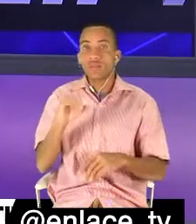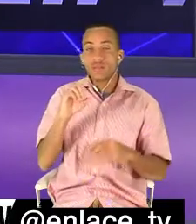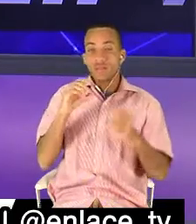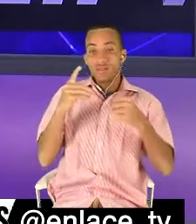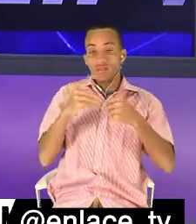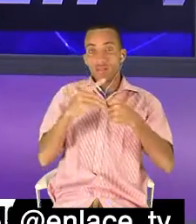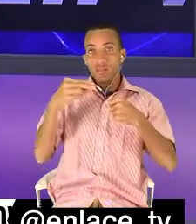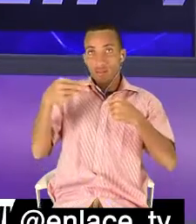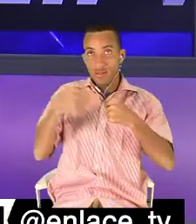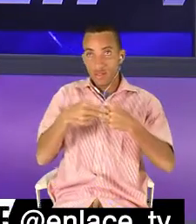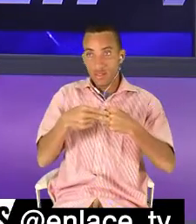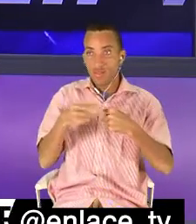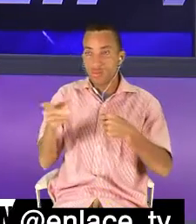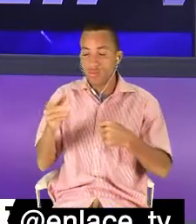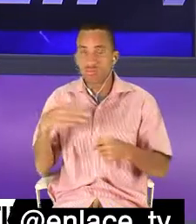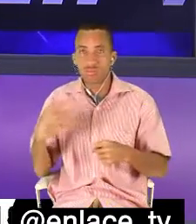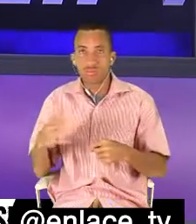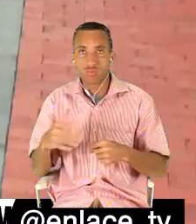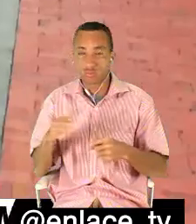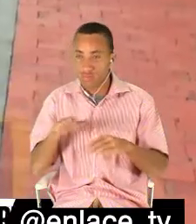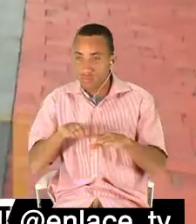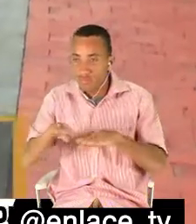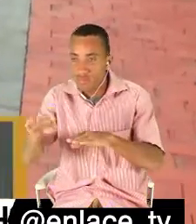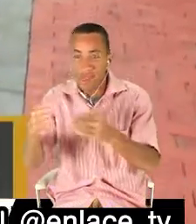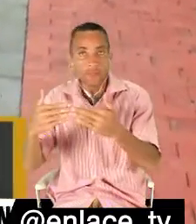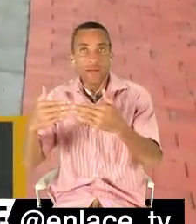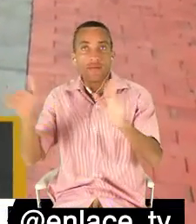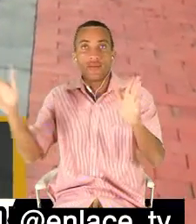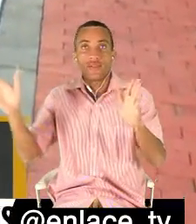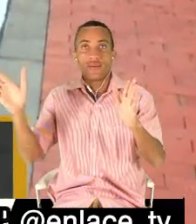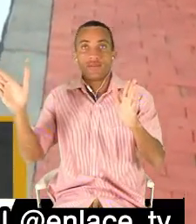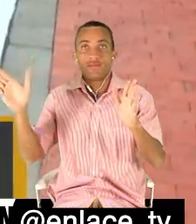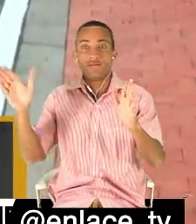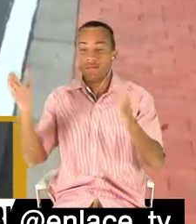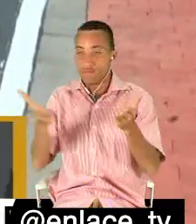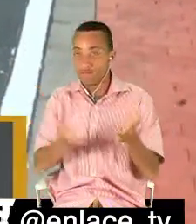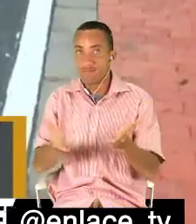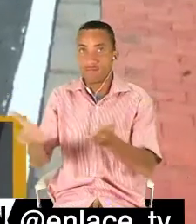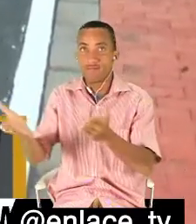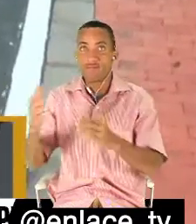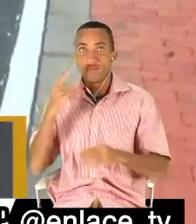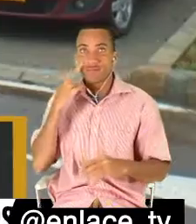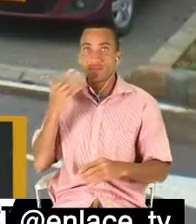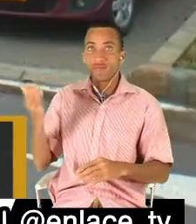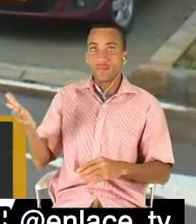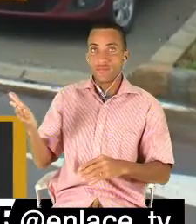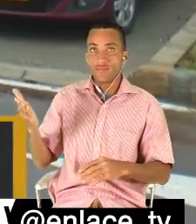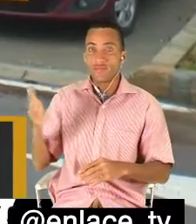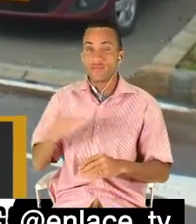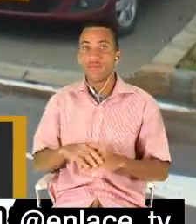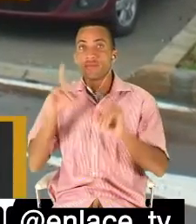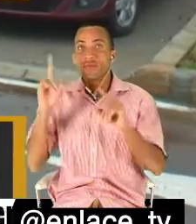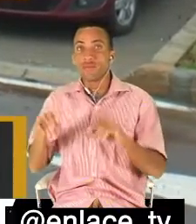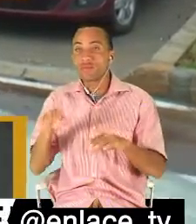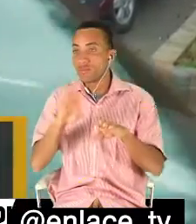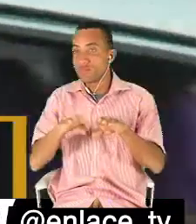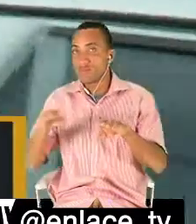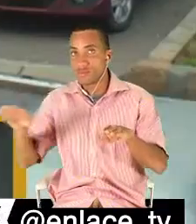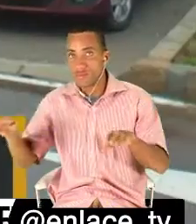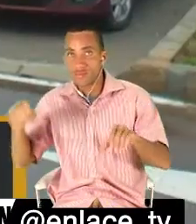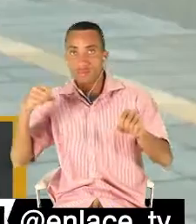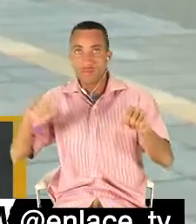más completos de la ciudad. Con aproximadamente 160 metros de ciclorruta, zonas peatonales, parqueaderos para motocicletas